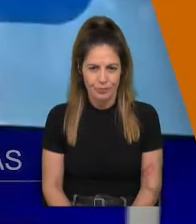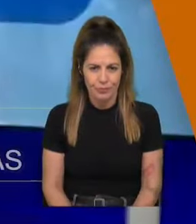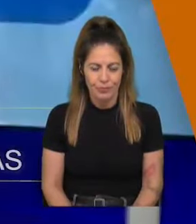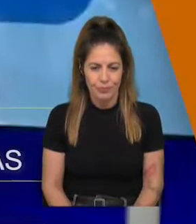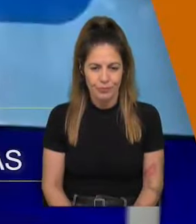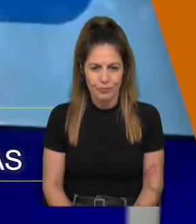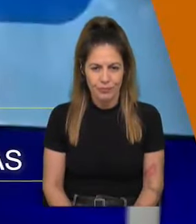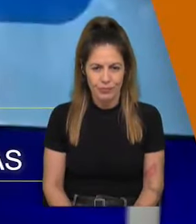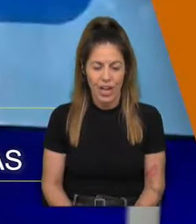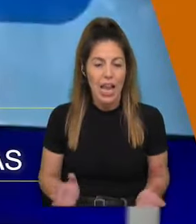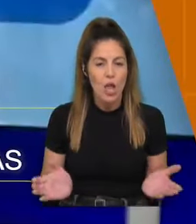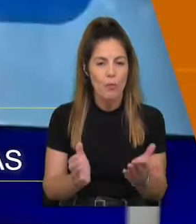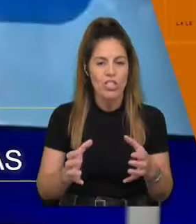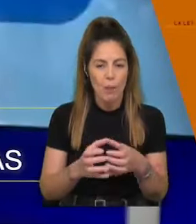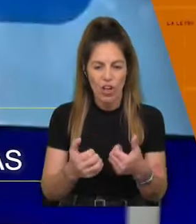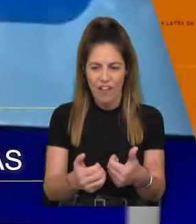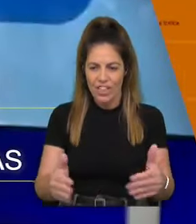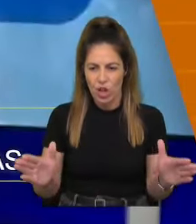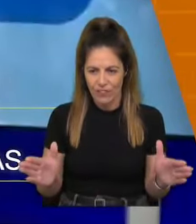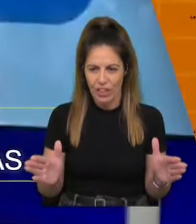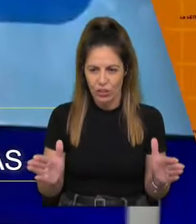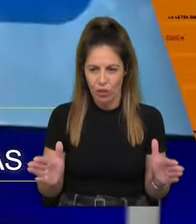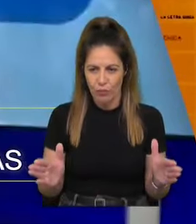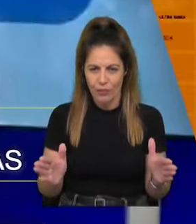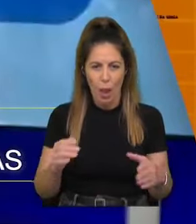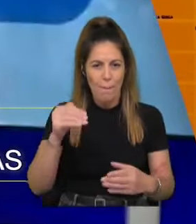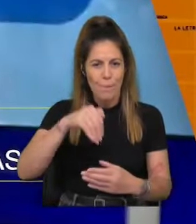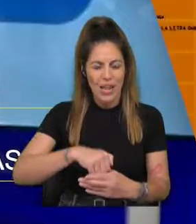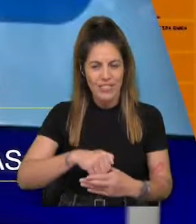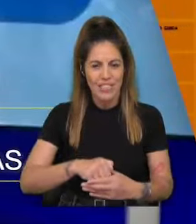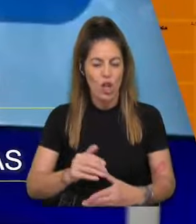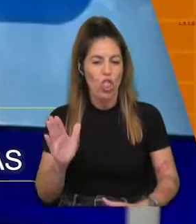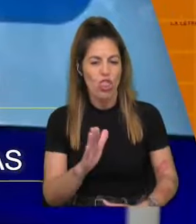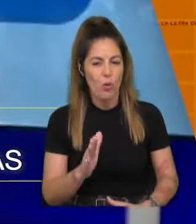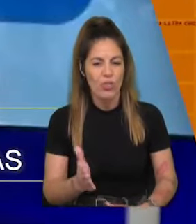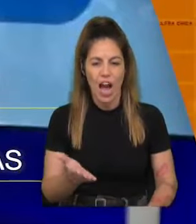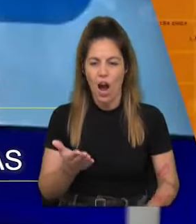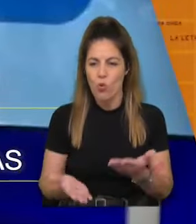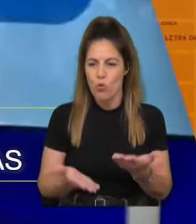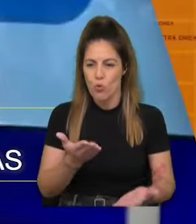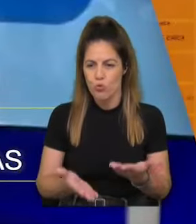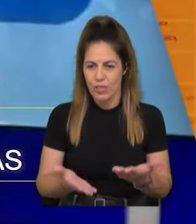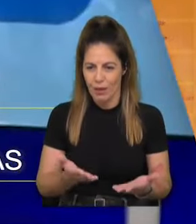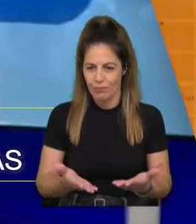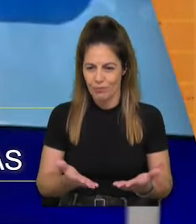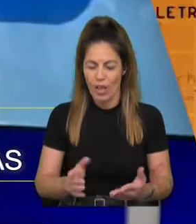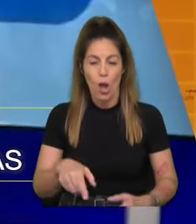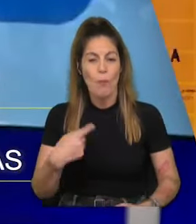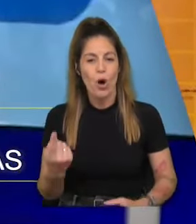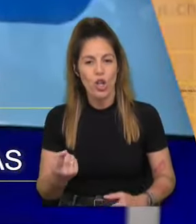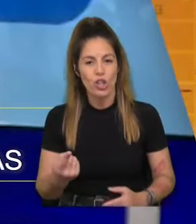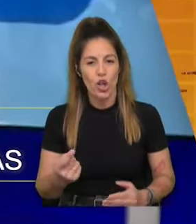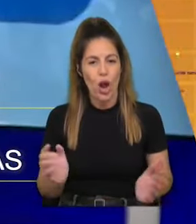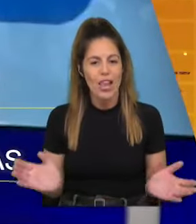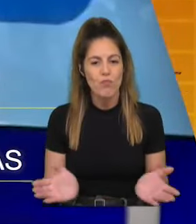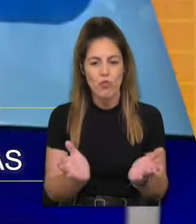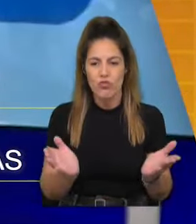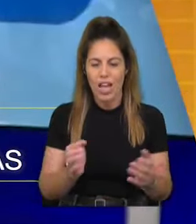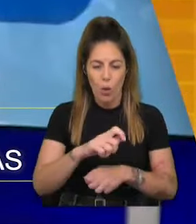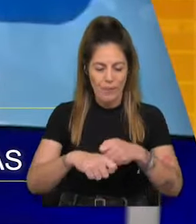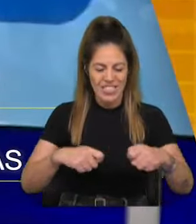la impulsada por cabilo abierto que es el plebiscito por la deuda justa se llama y eh por otro el impulsado por el